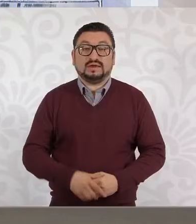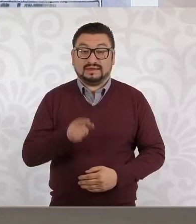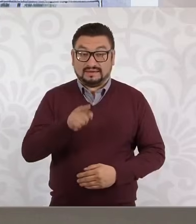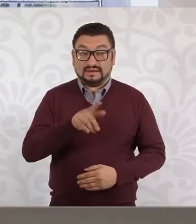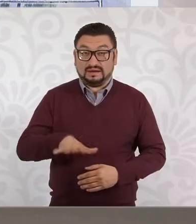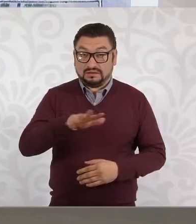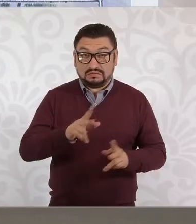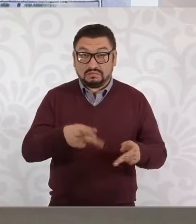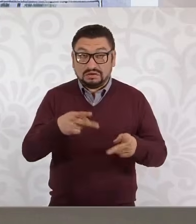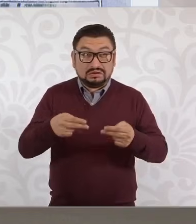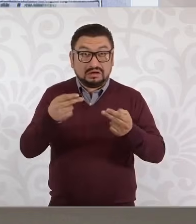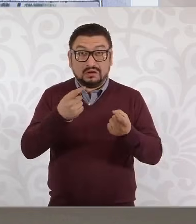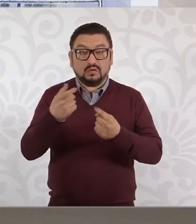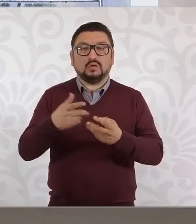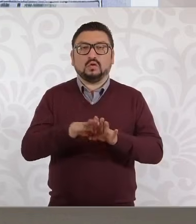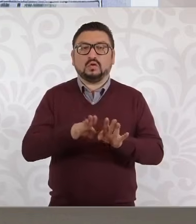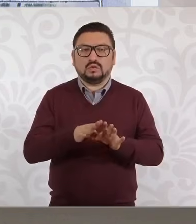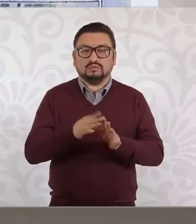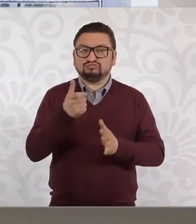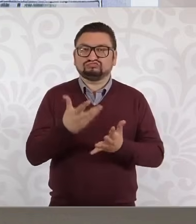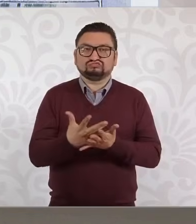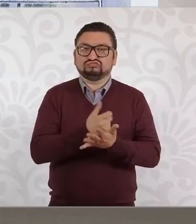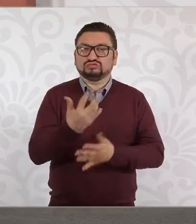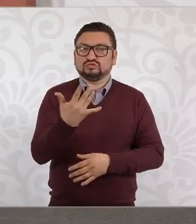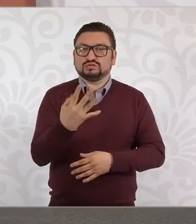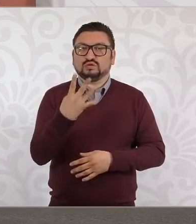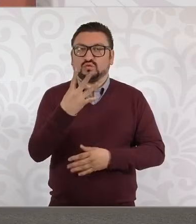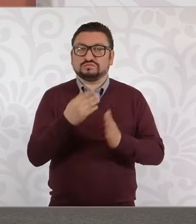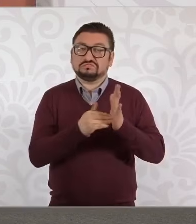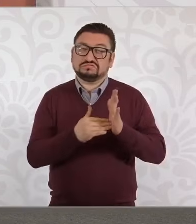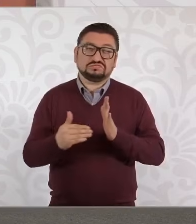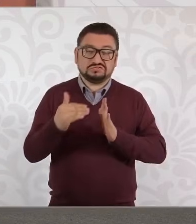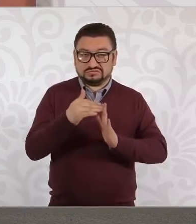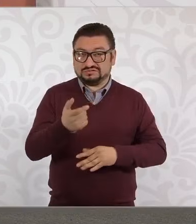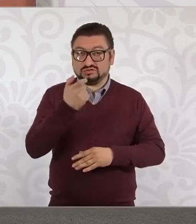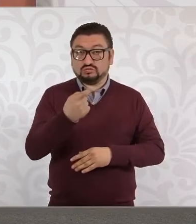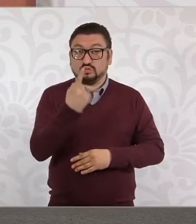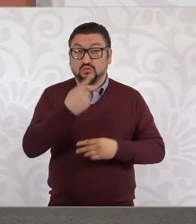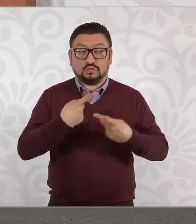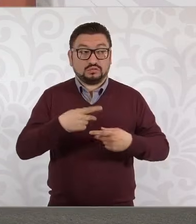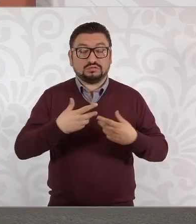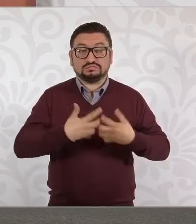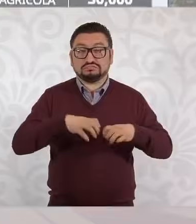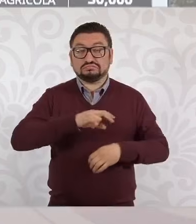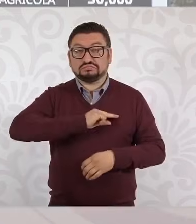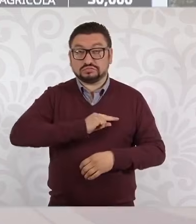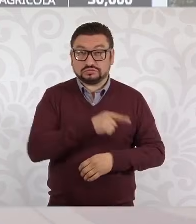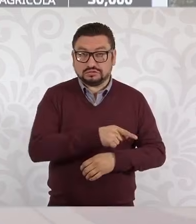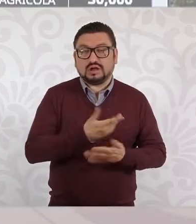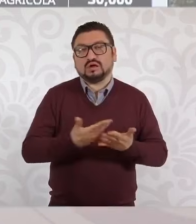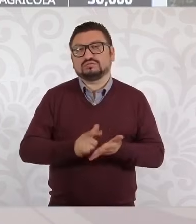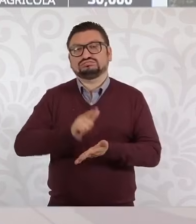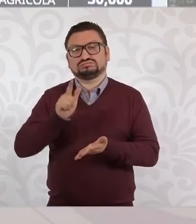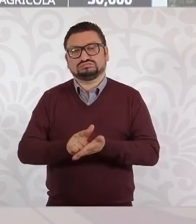cúbico, esto representó ganancias de hasta 54 millones de pesos de un particular. Con las reformas a la